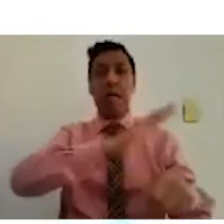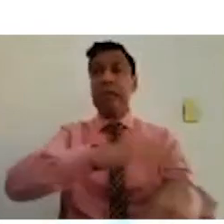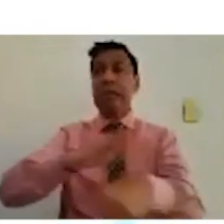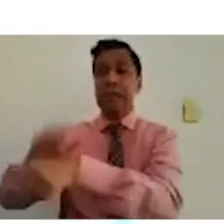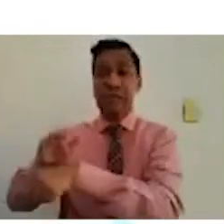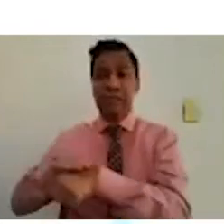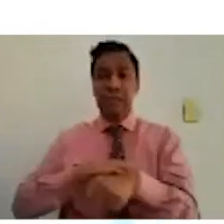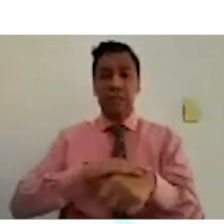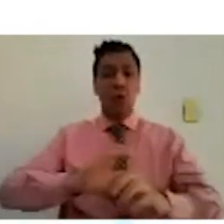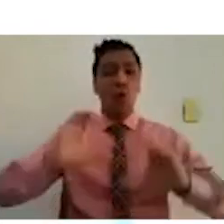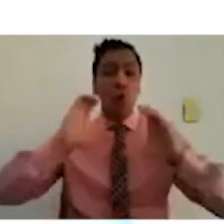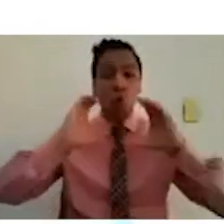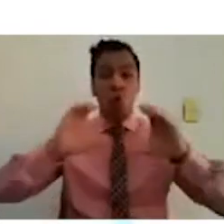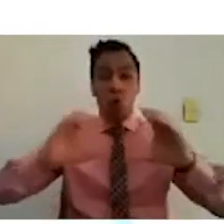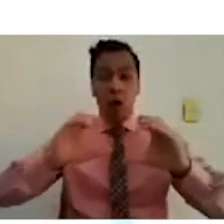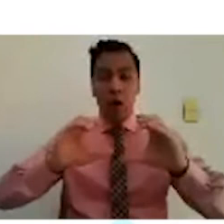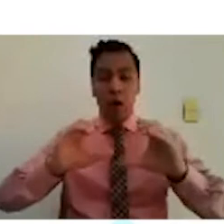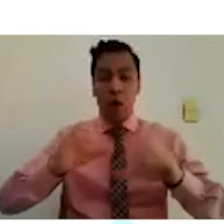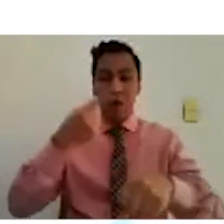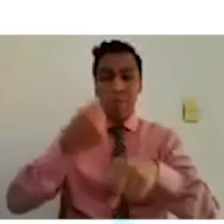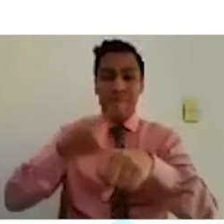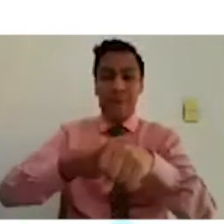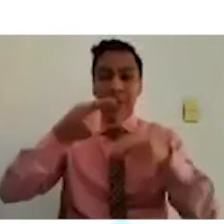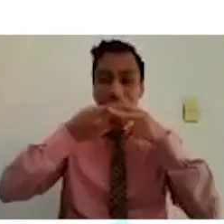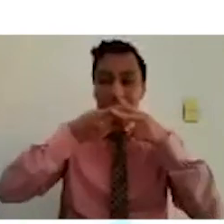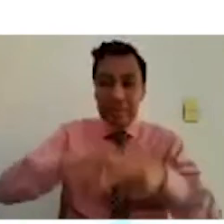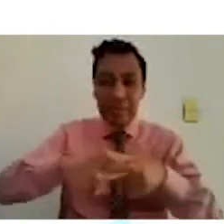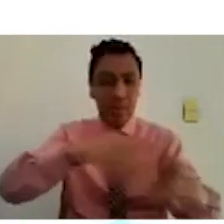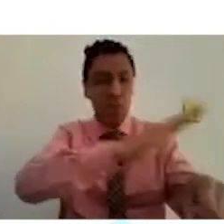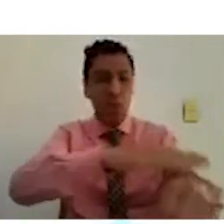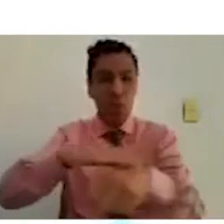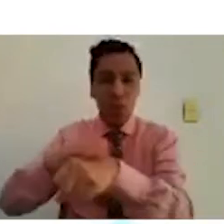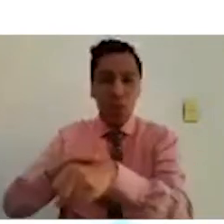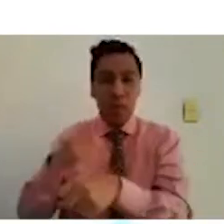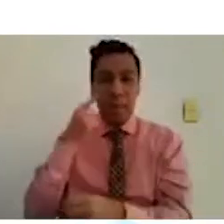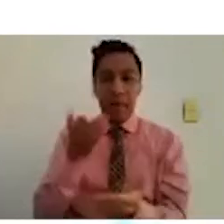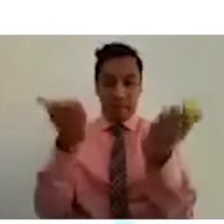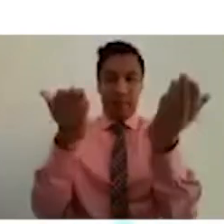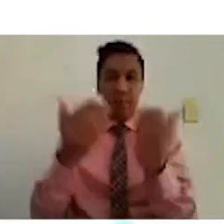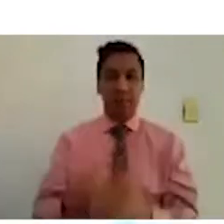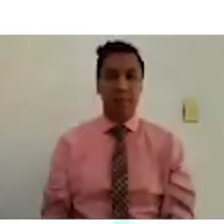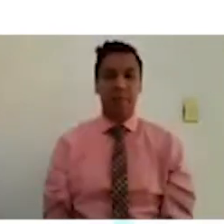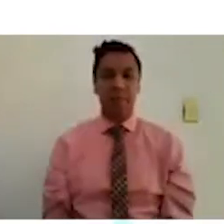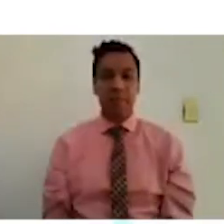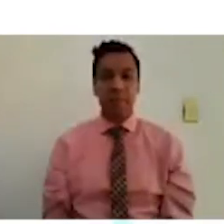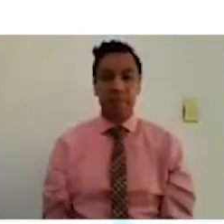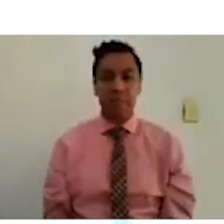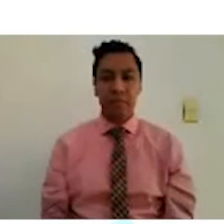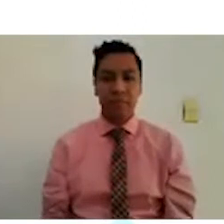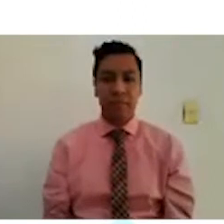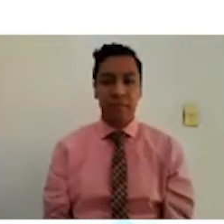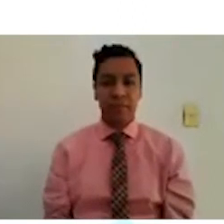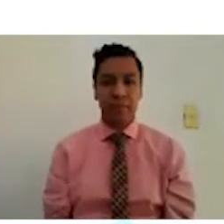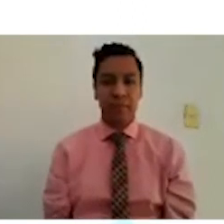cuarentena. Veamos un fragmento de esta parte, aquí lo tienen una Westfalia contemporánea,